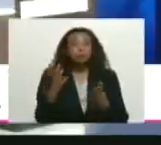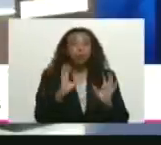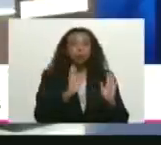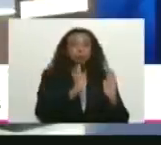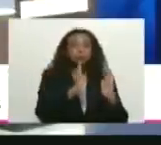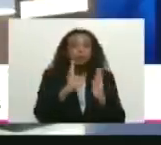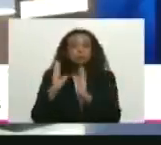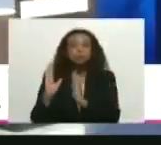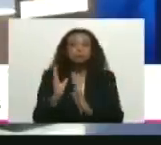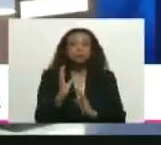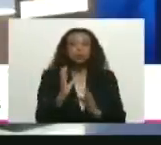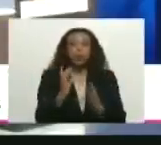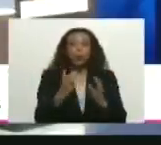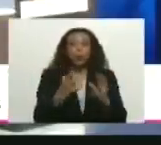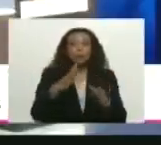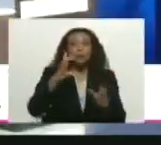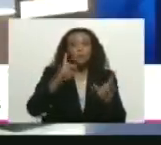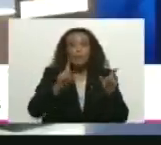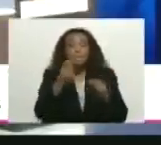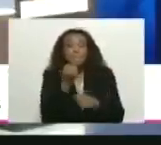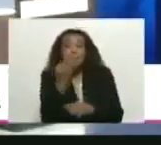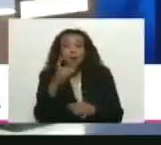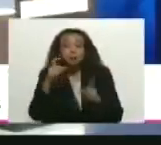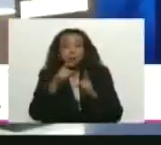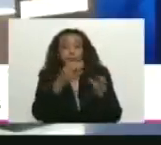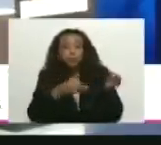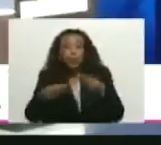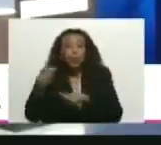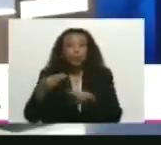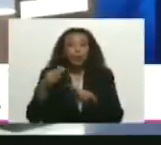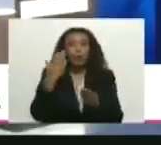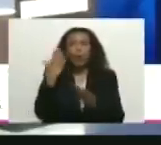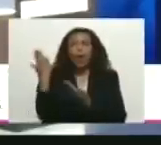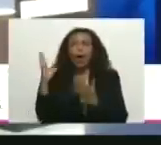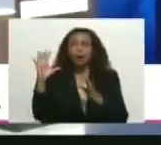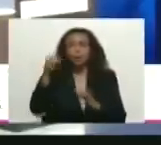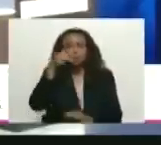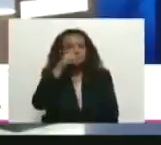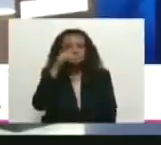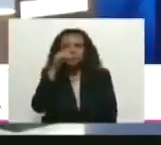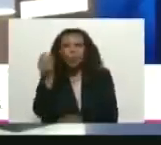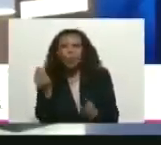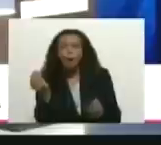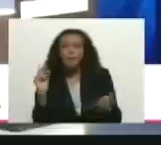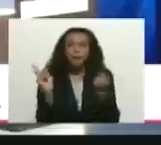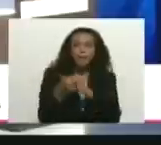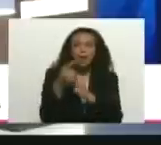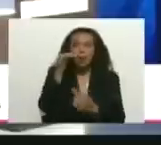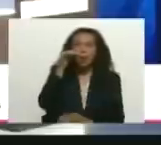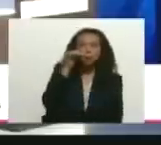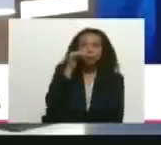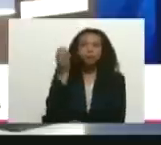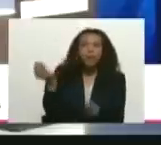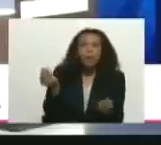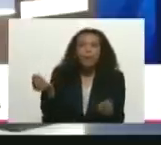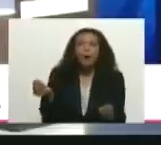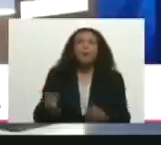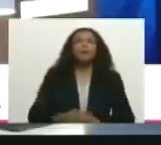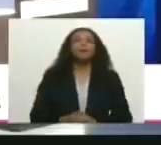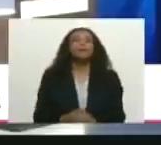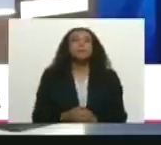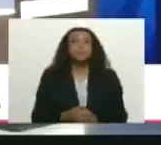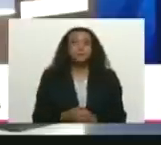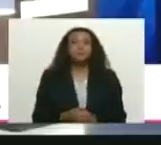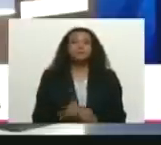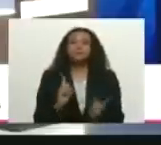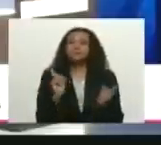redondos, ¿verdad? ¿Cuál es la cámara, esta o esta? ¿Me la cambiaron? Ah, viste, la